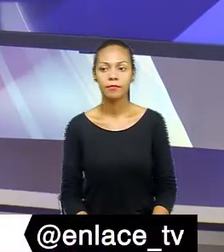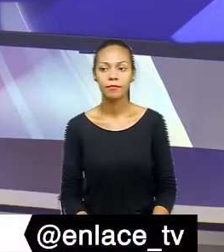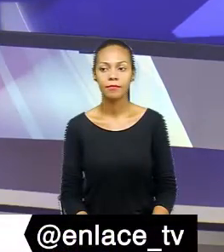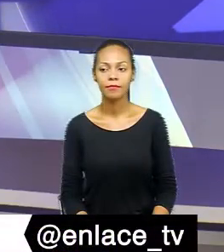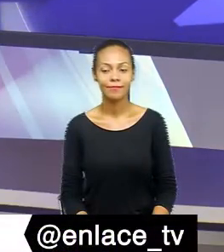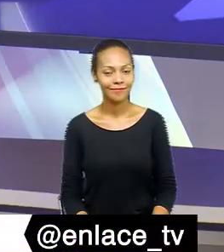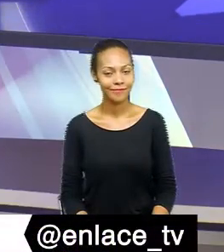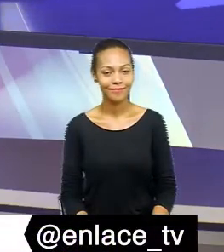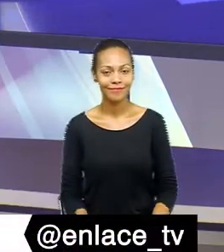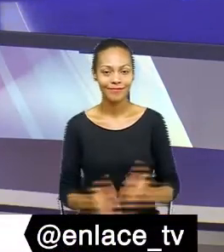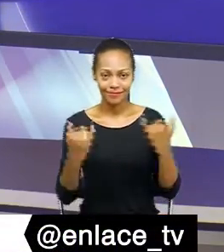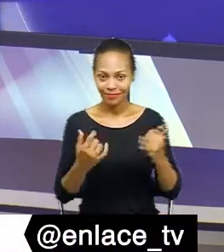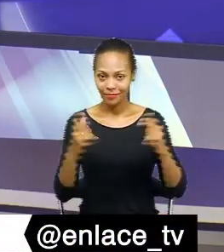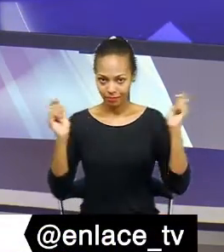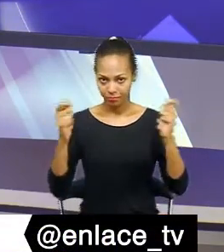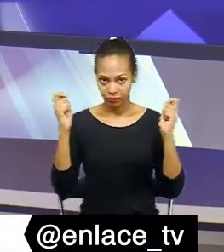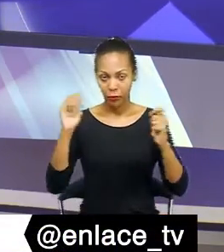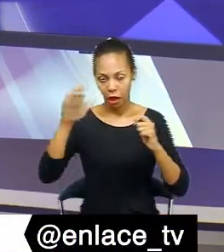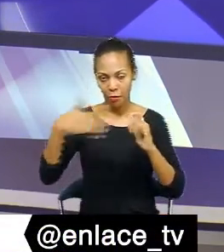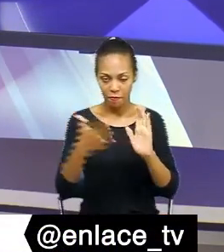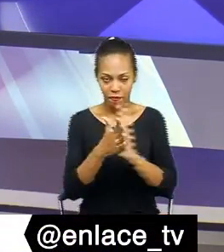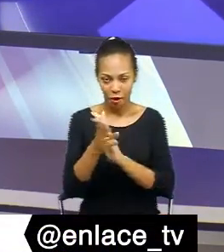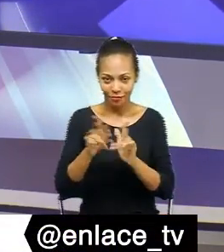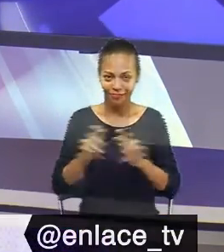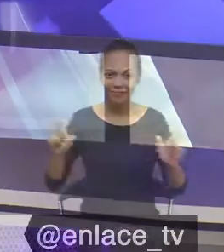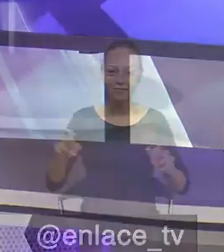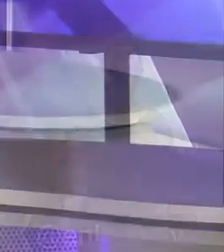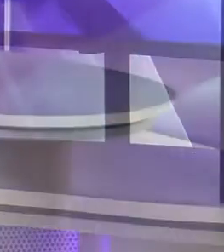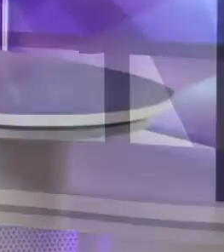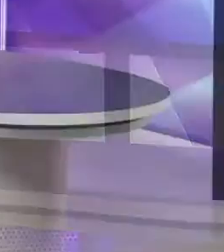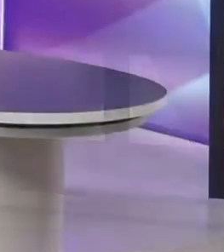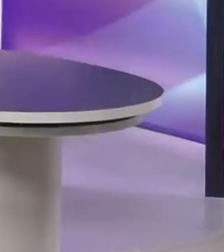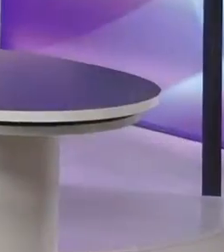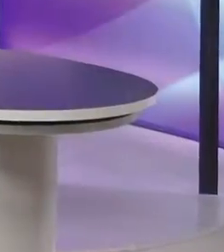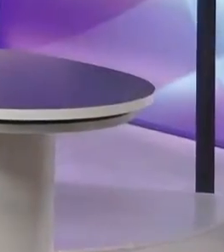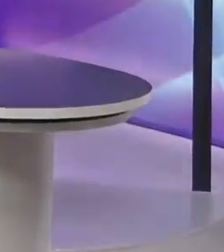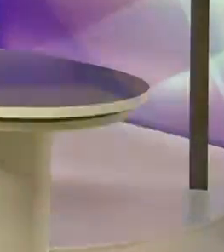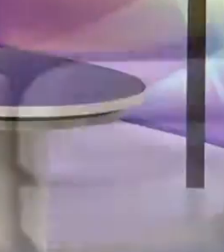Momento de hacer una pausa y al regresar más información.